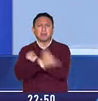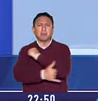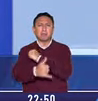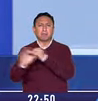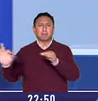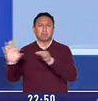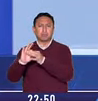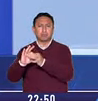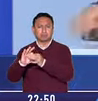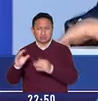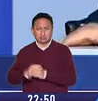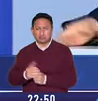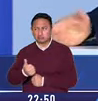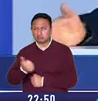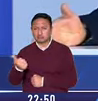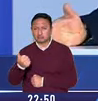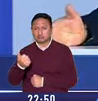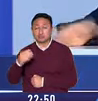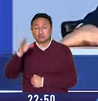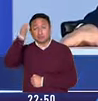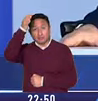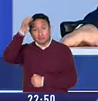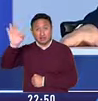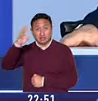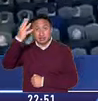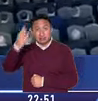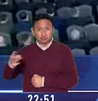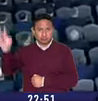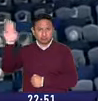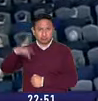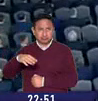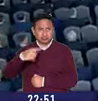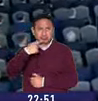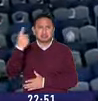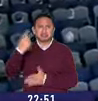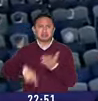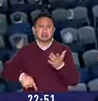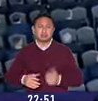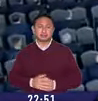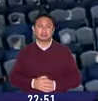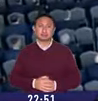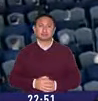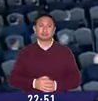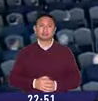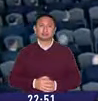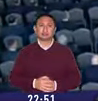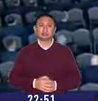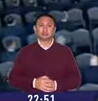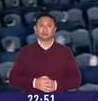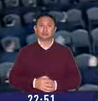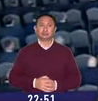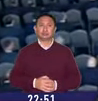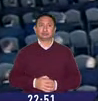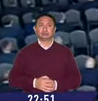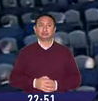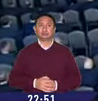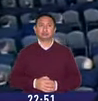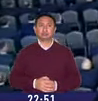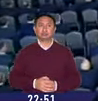del Tratado del Atlántico Norte como Francia y Gran Bretaña. Con la realización de Paola Castillo,